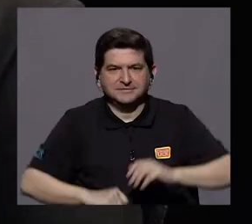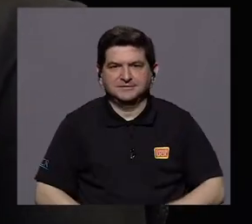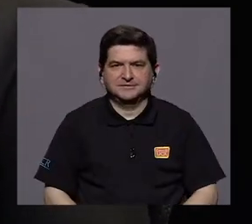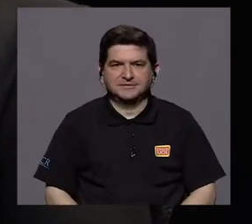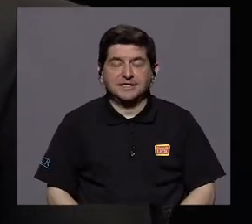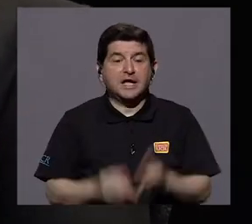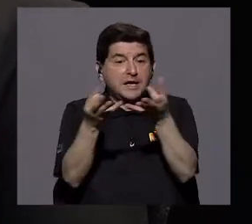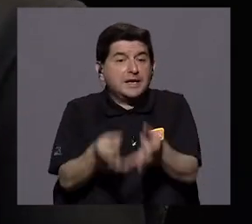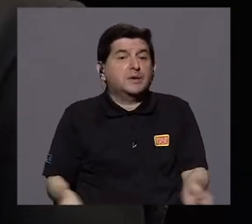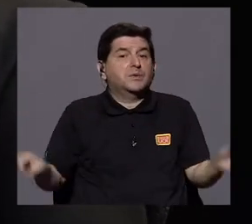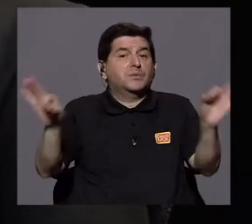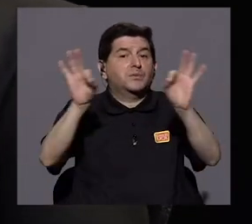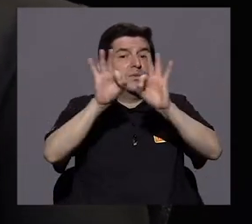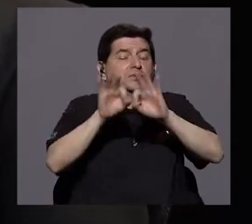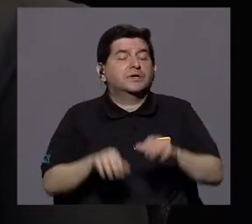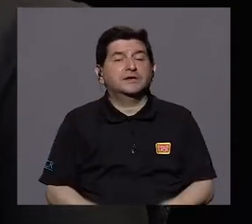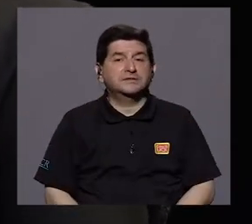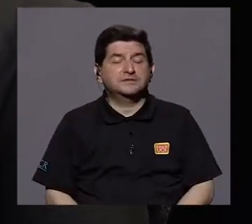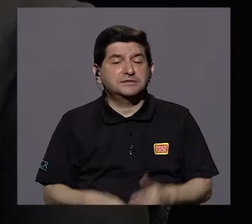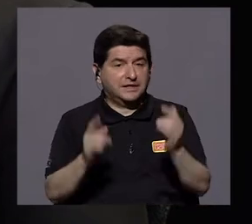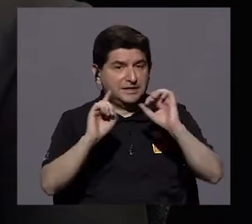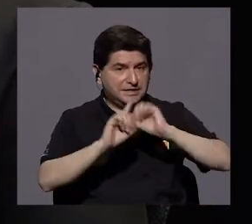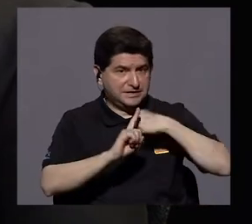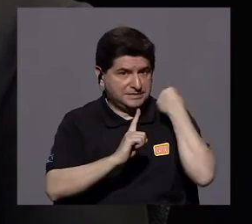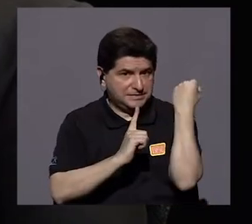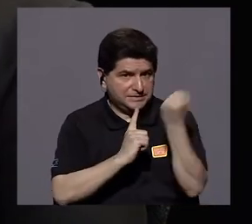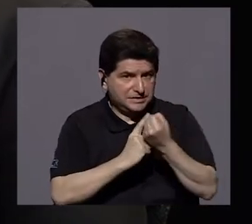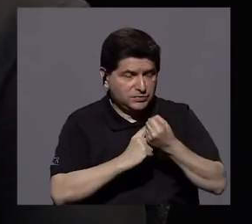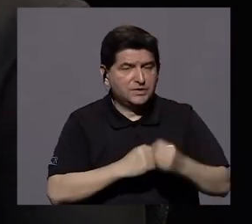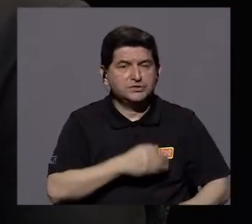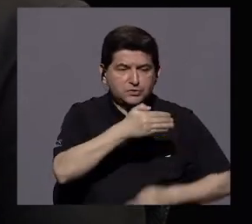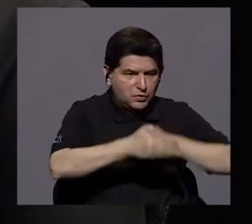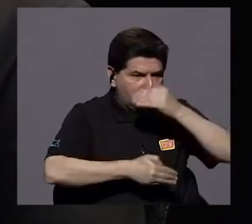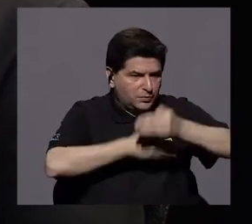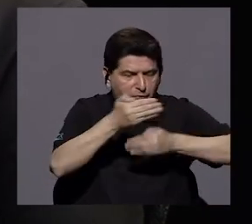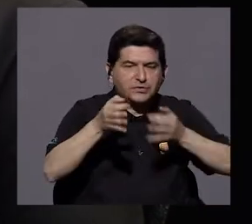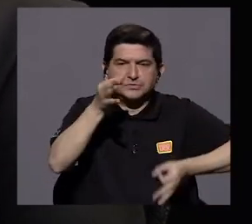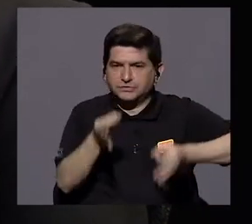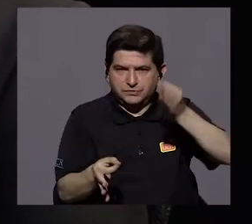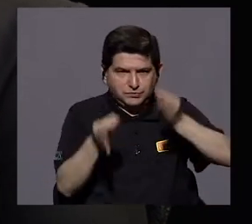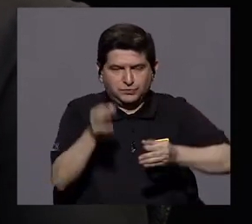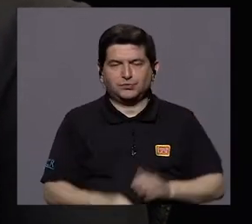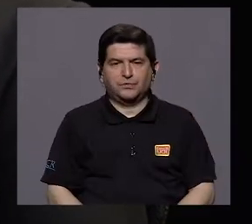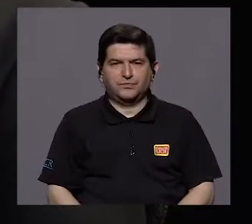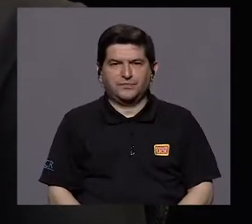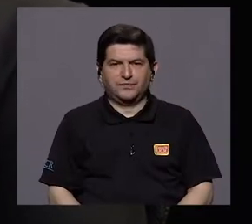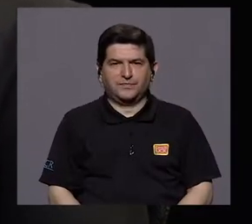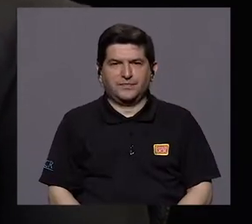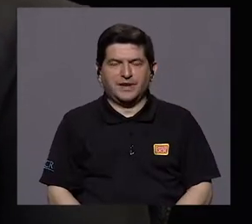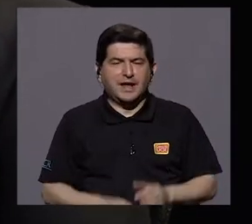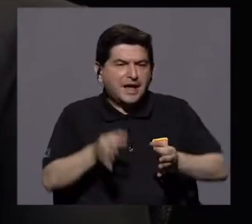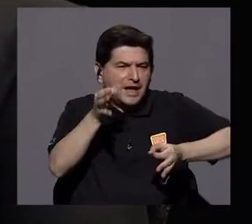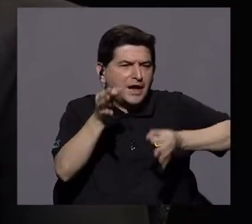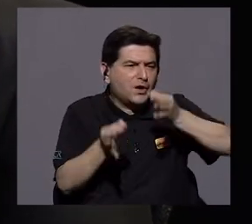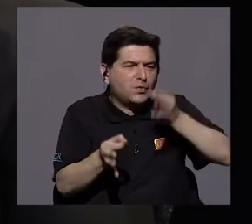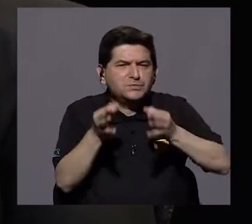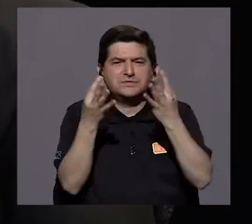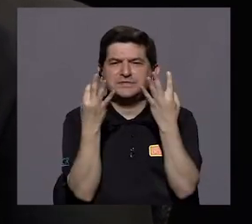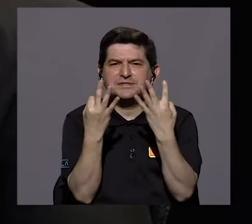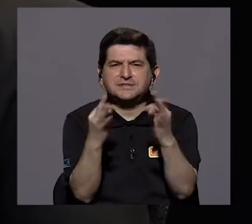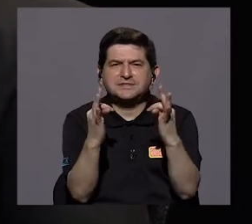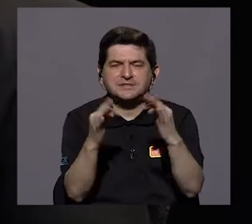que tengan relevancia para la actividad de lo que es justicia, el acercamiento de la